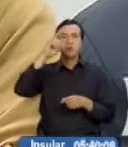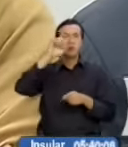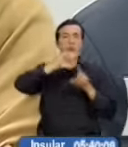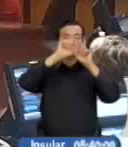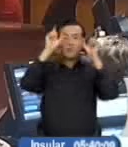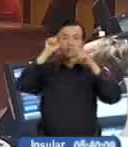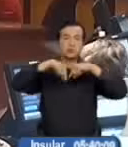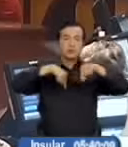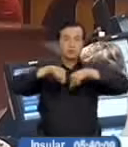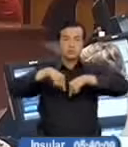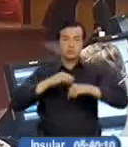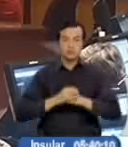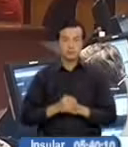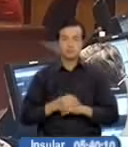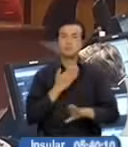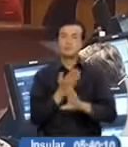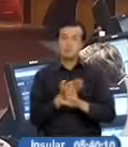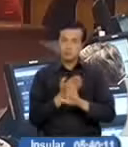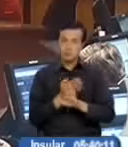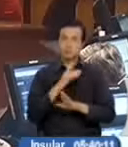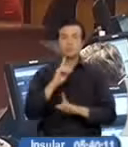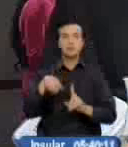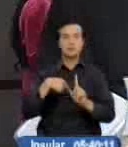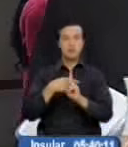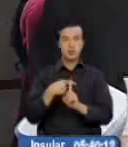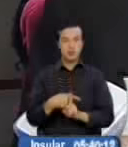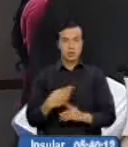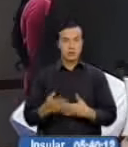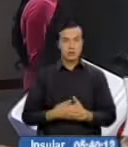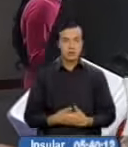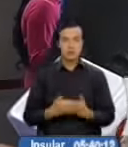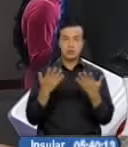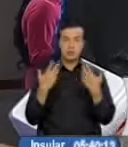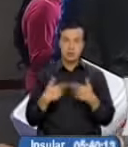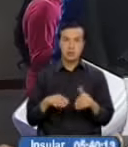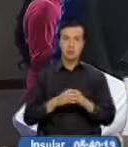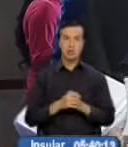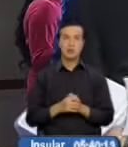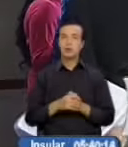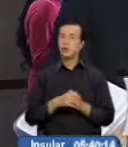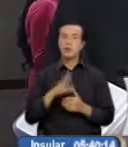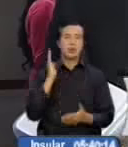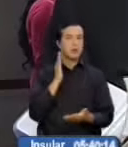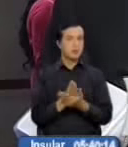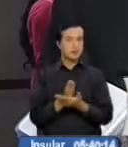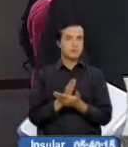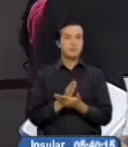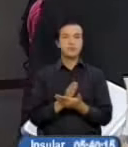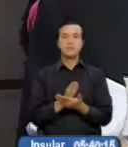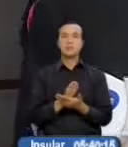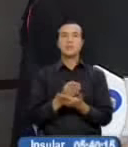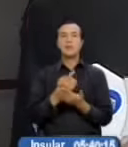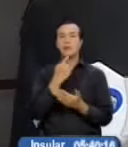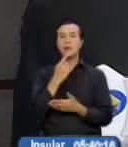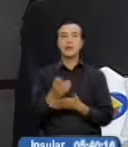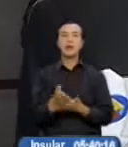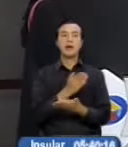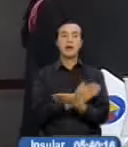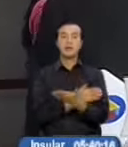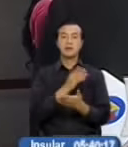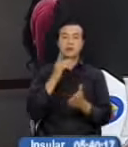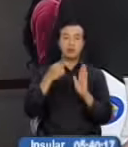del transporte? Y proponen se incluyan otras iniciativas. Se elimine el absurdo. La absurda figura del anticipo